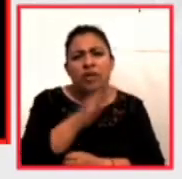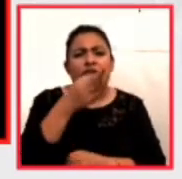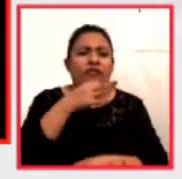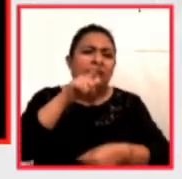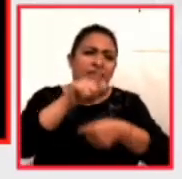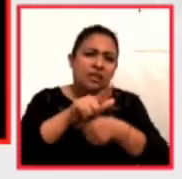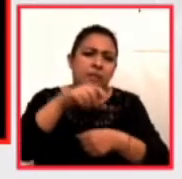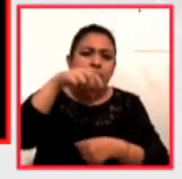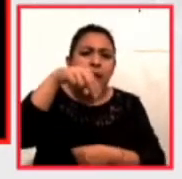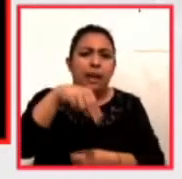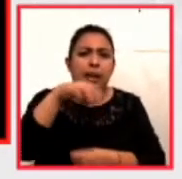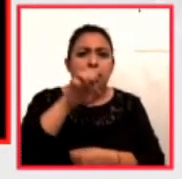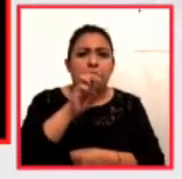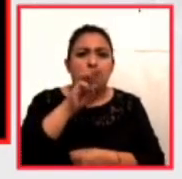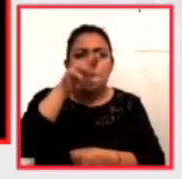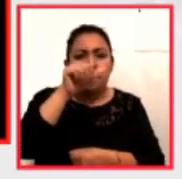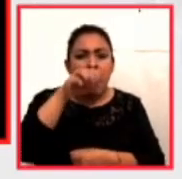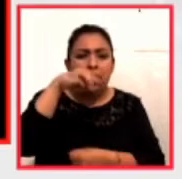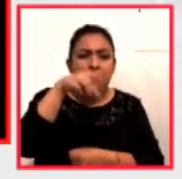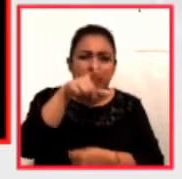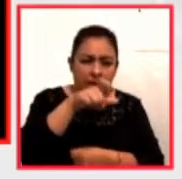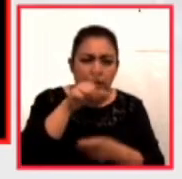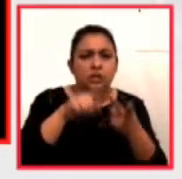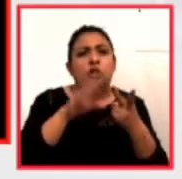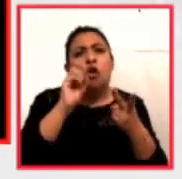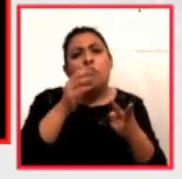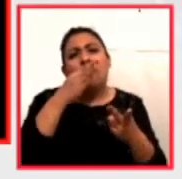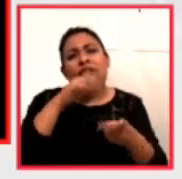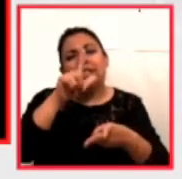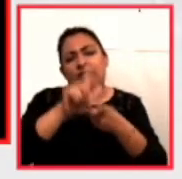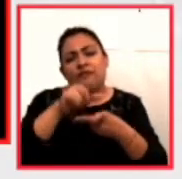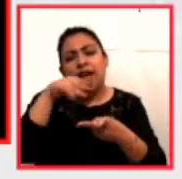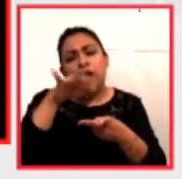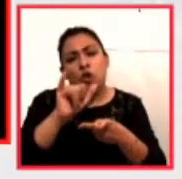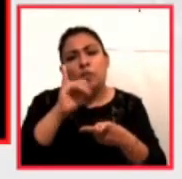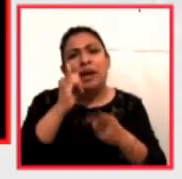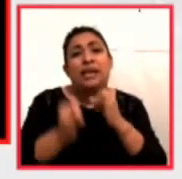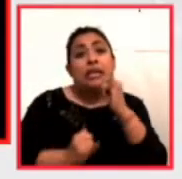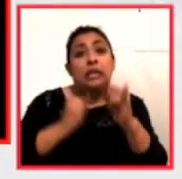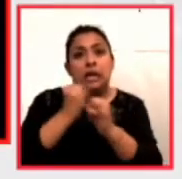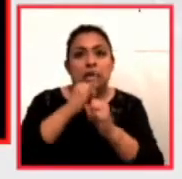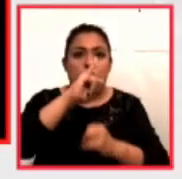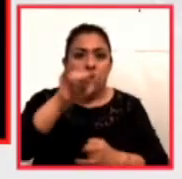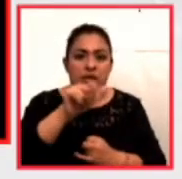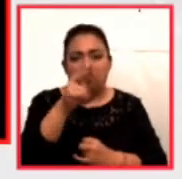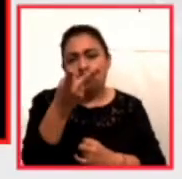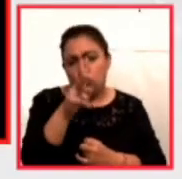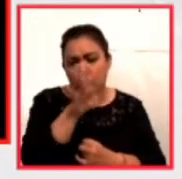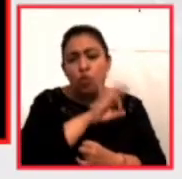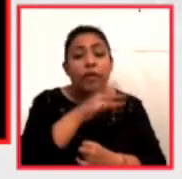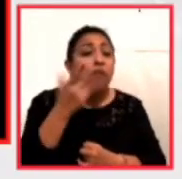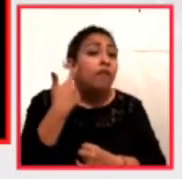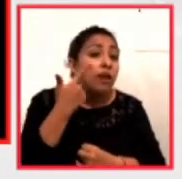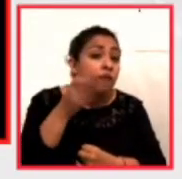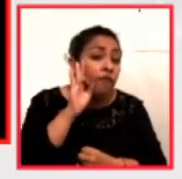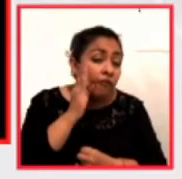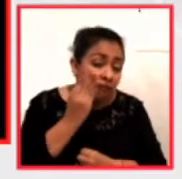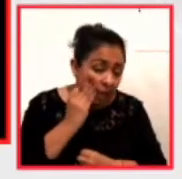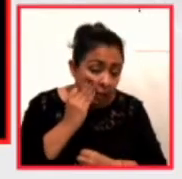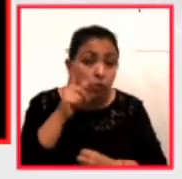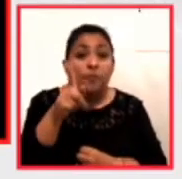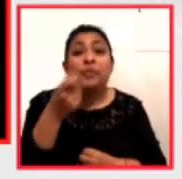Neuma MX o Festival Neuma Internacional de Jazz, ¿no? Y la Secretaría de Cultura va a hacer